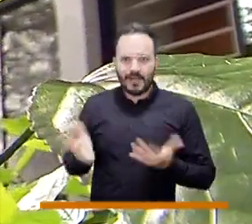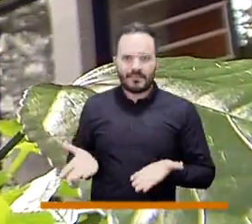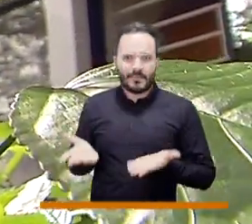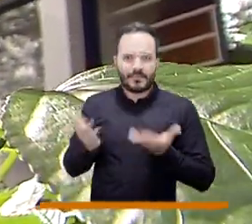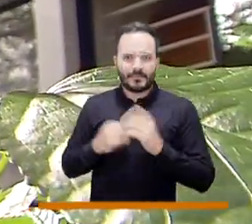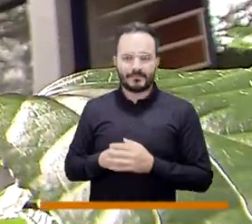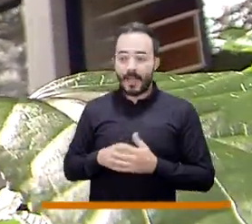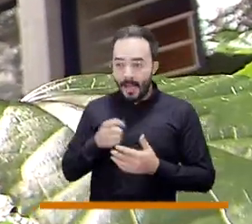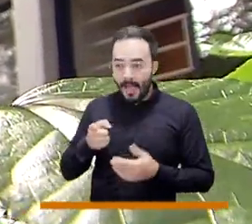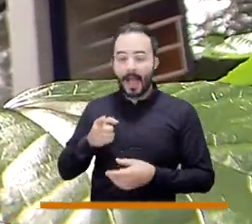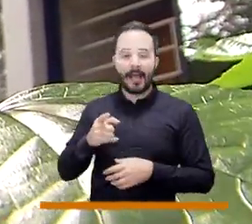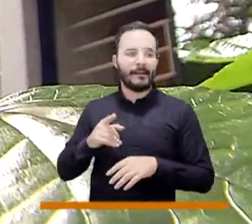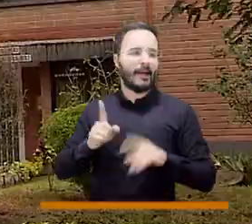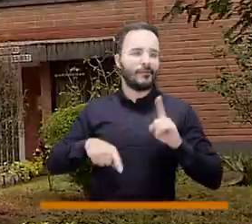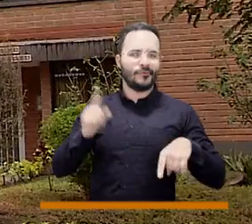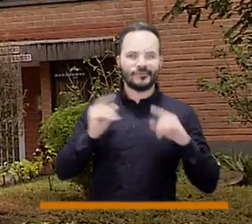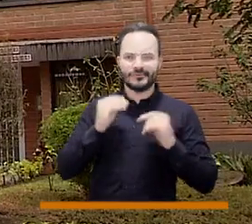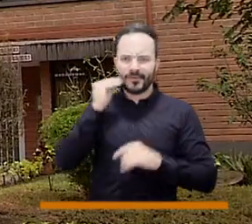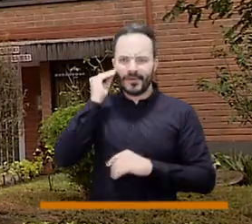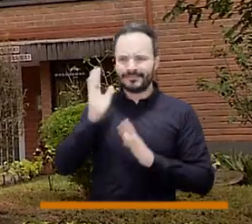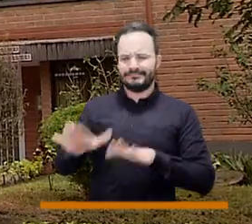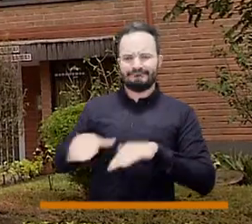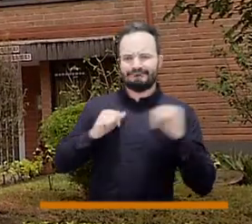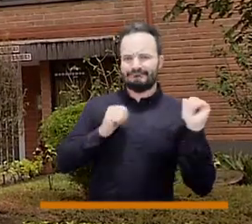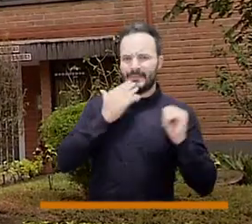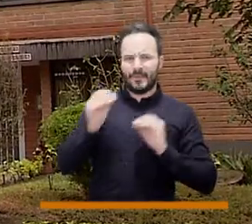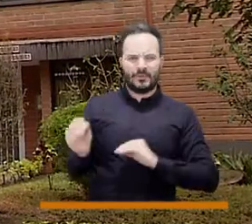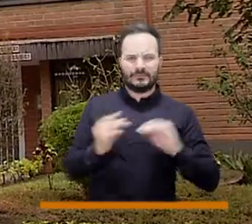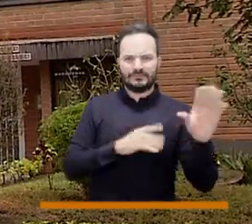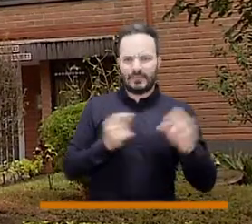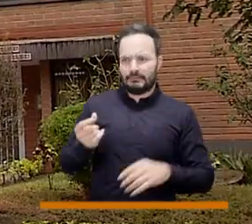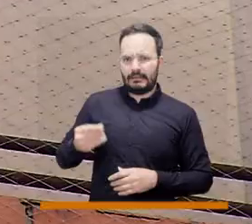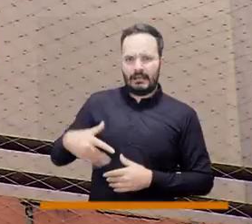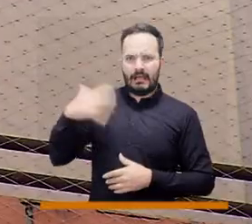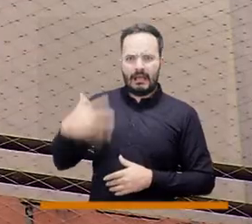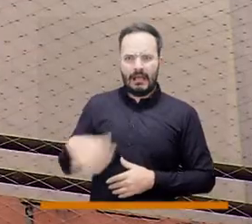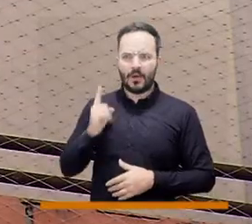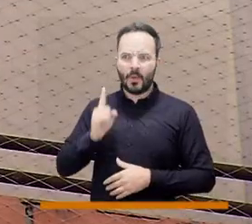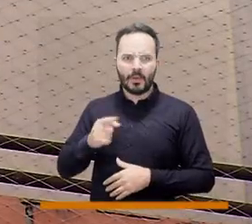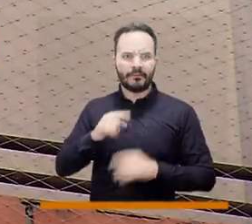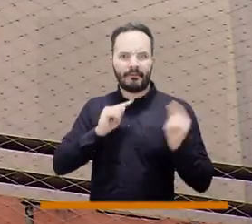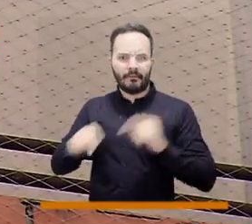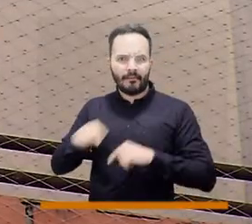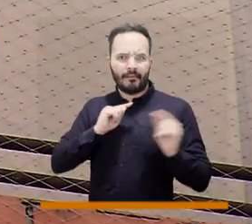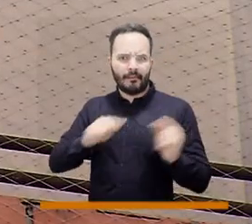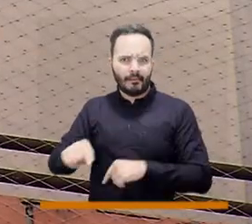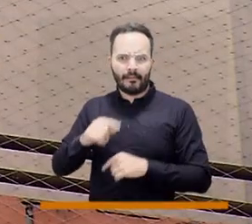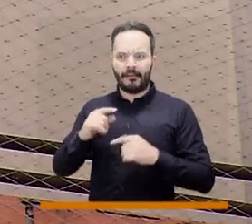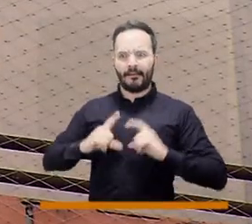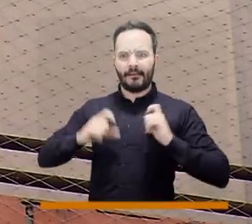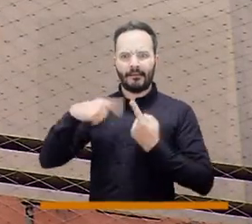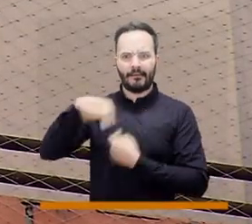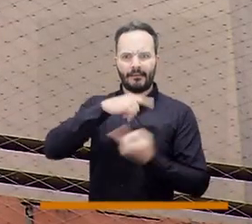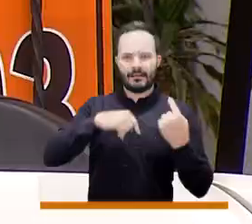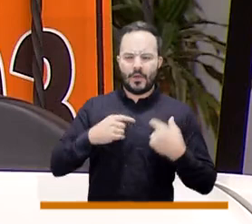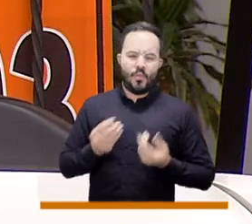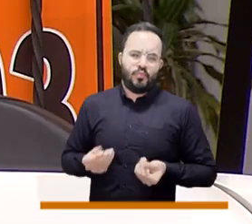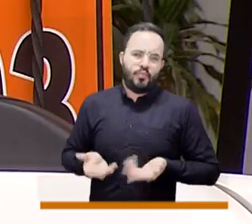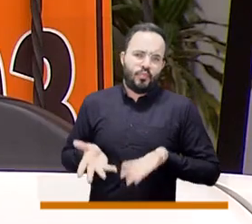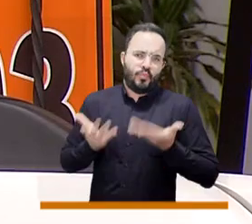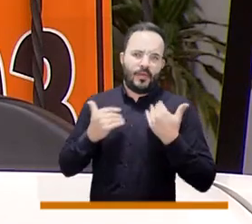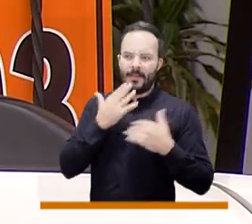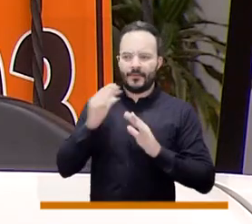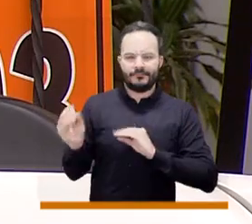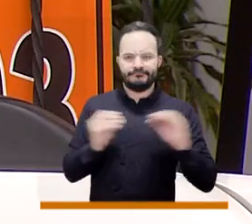gentrificación. Hay muchas familias que están ya migrando porque se hace pues muy difícil sostener ya el nivel de vida que están imponiendo las dinámicas